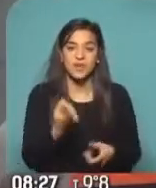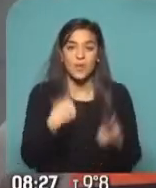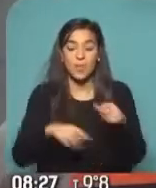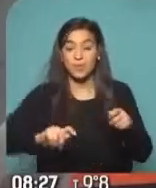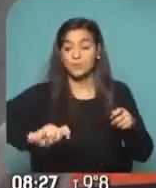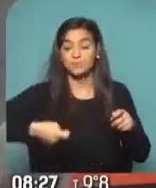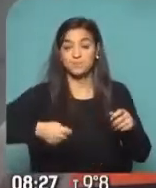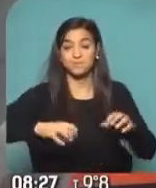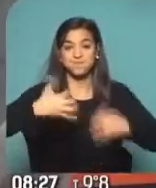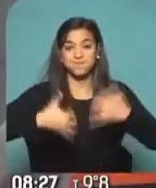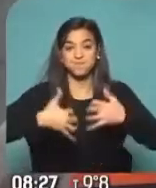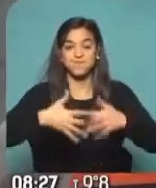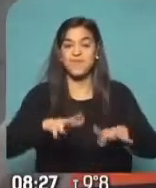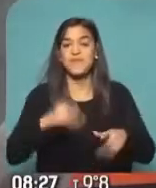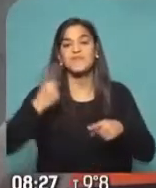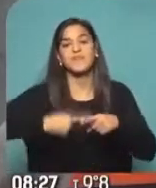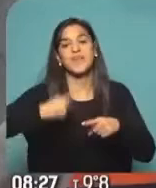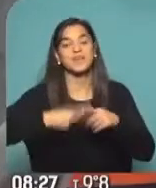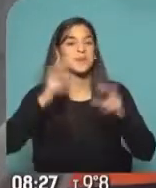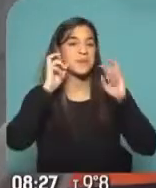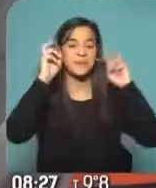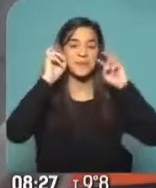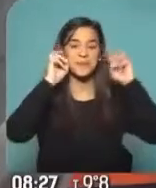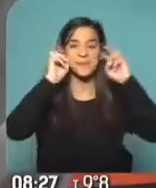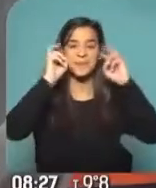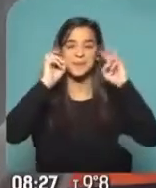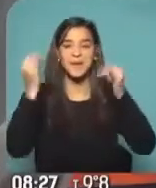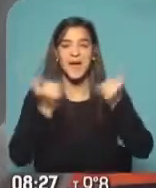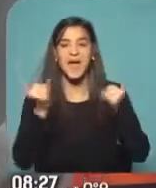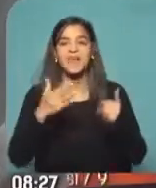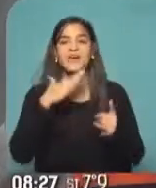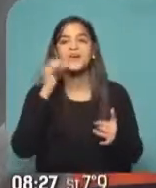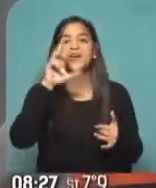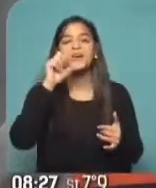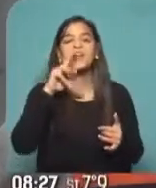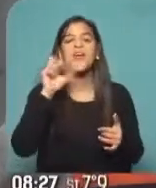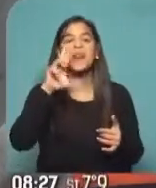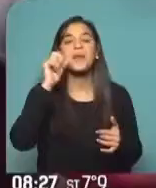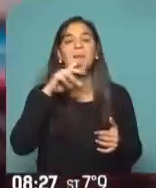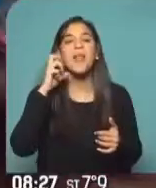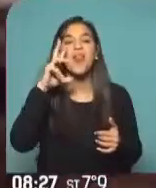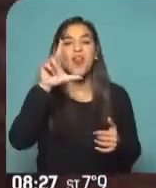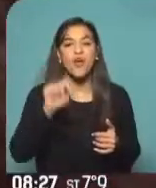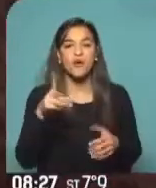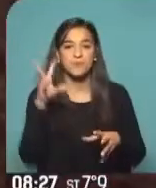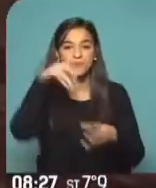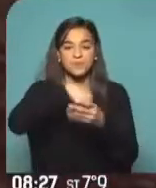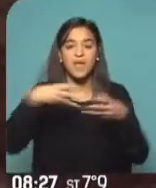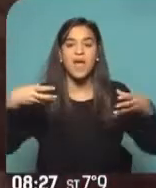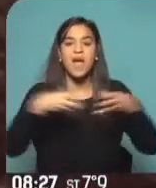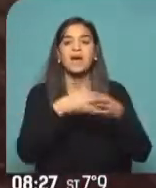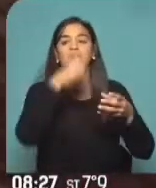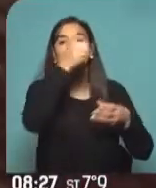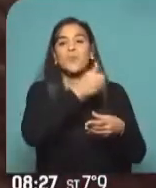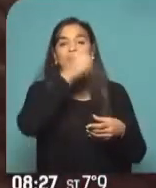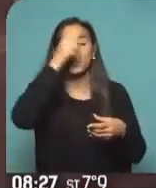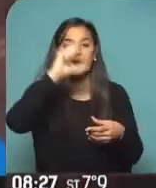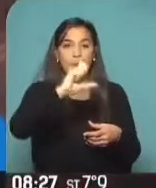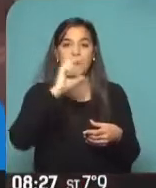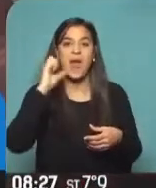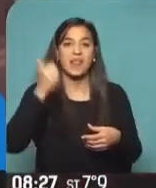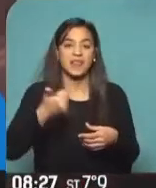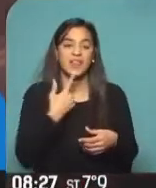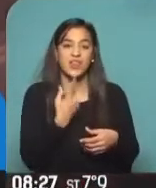es una fiesta para los oídos de cada uno de ellos jorge reveló quién es uno de los integrantes del automóvil o de argentina está con nosotros son los